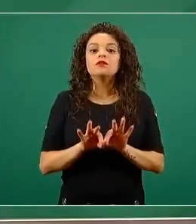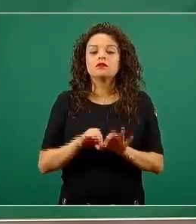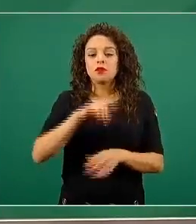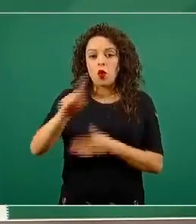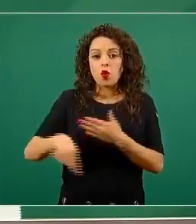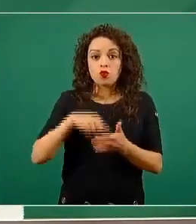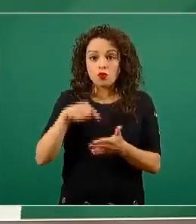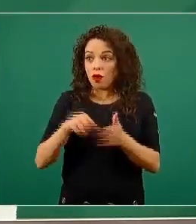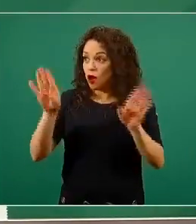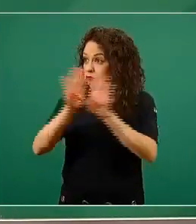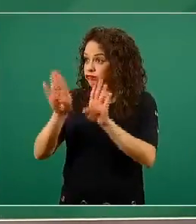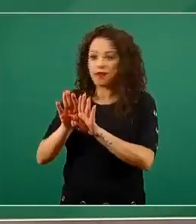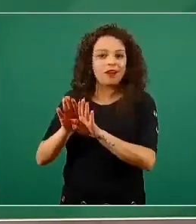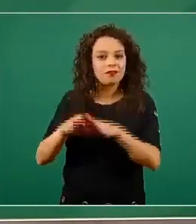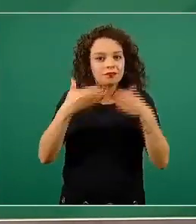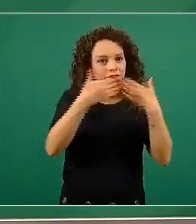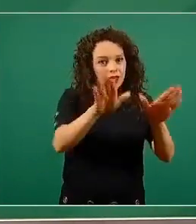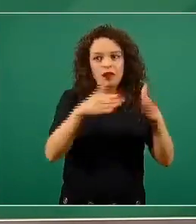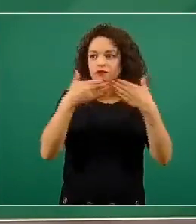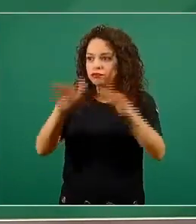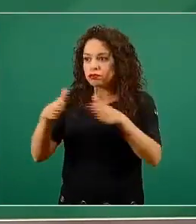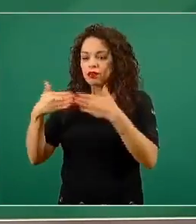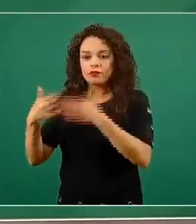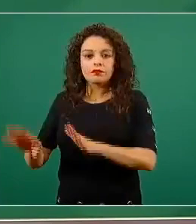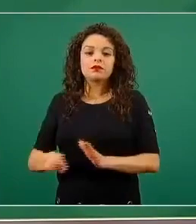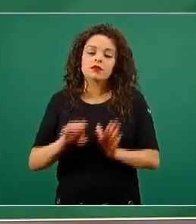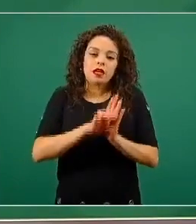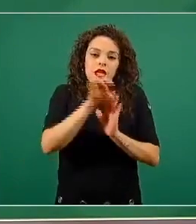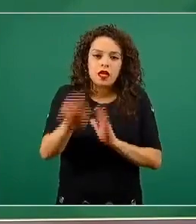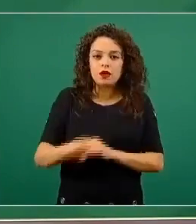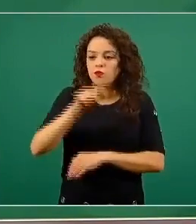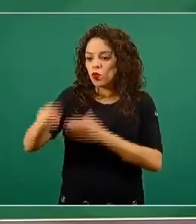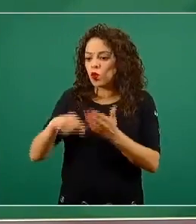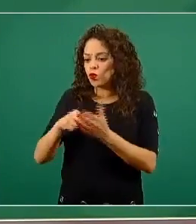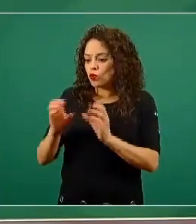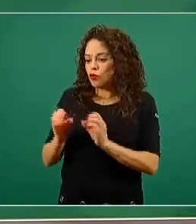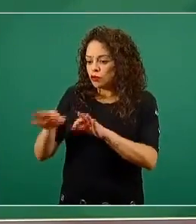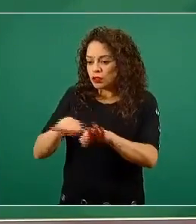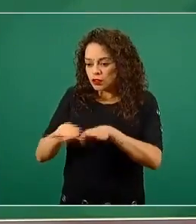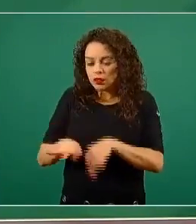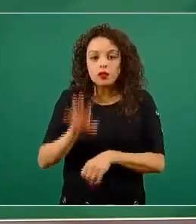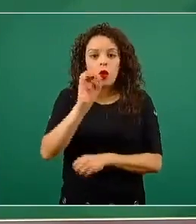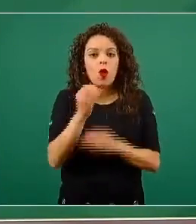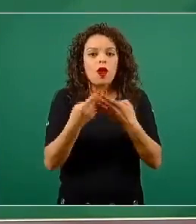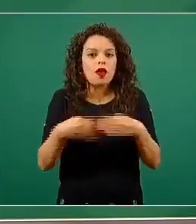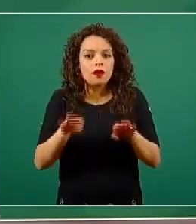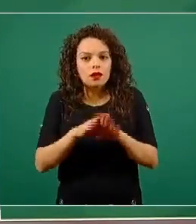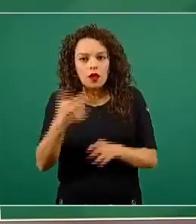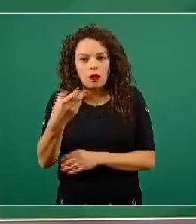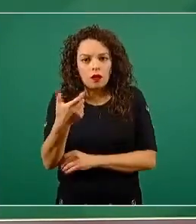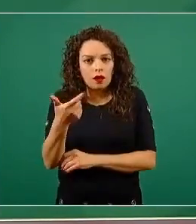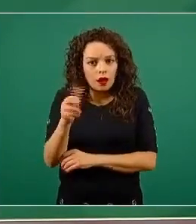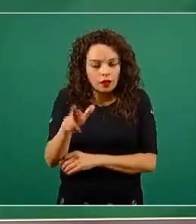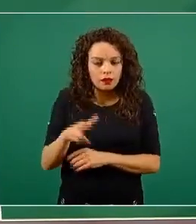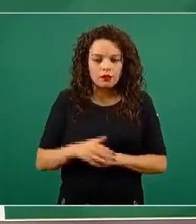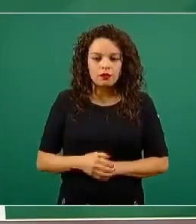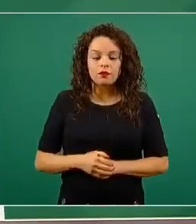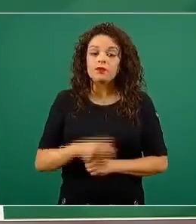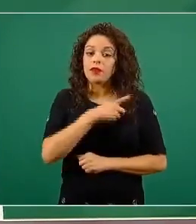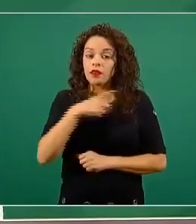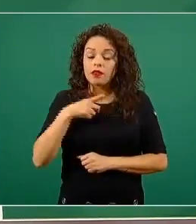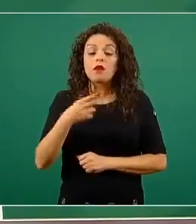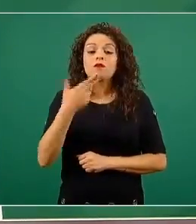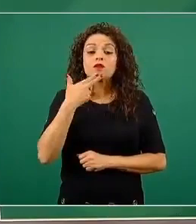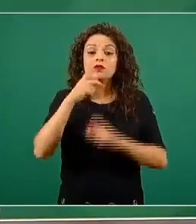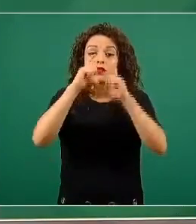espacios cerrados como el espacio laboral o el hogar, el uso del cubreboca